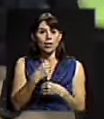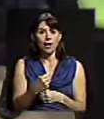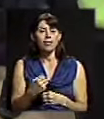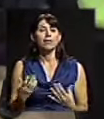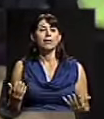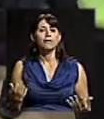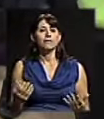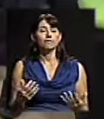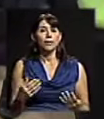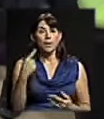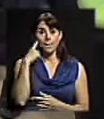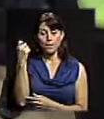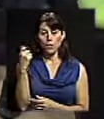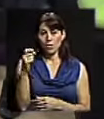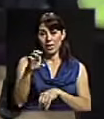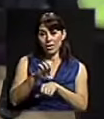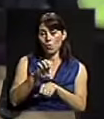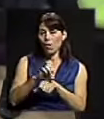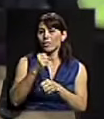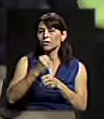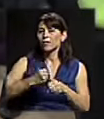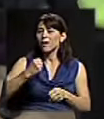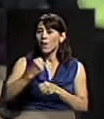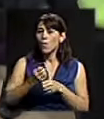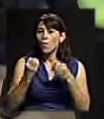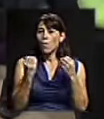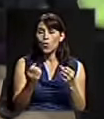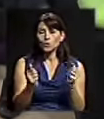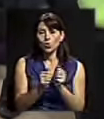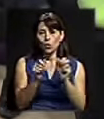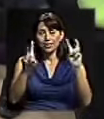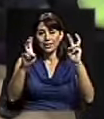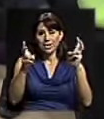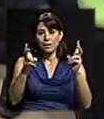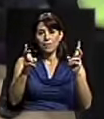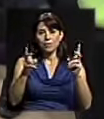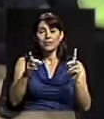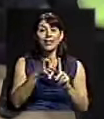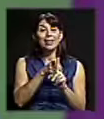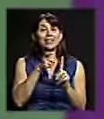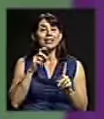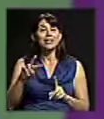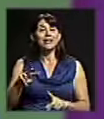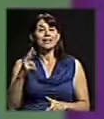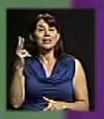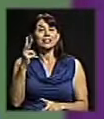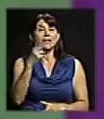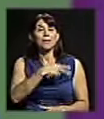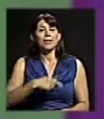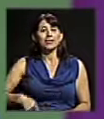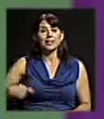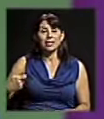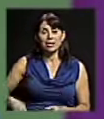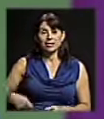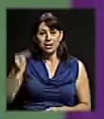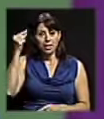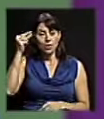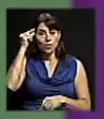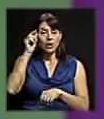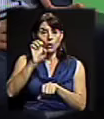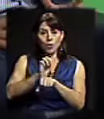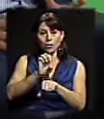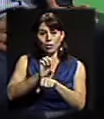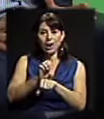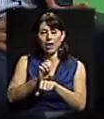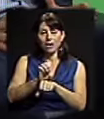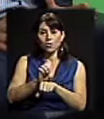eh porque ellos trabajaron mucho ese tema desde la vicepresidencia del gobierno ecuatoriano que era que